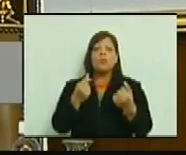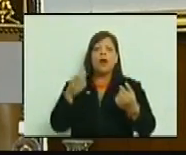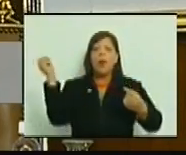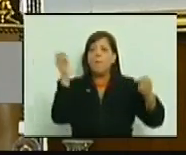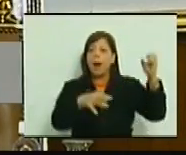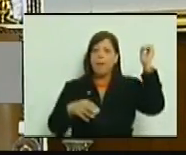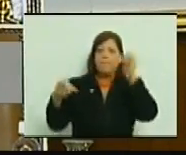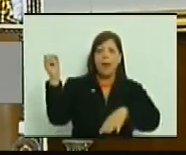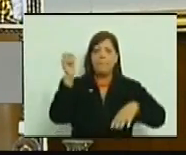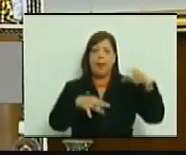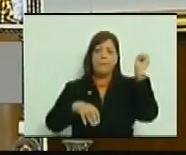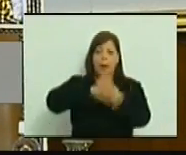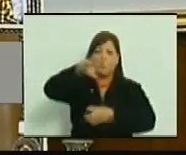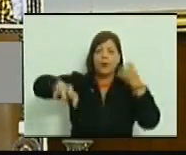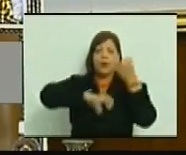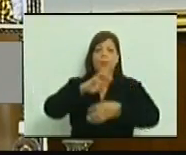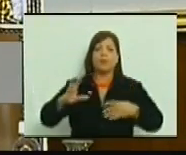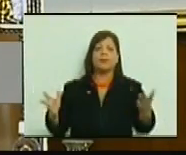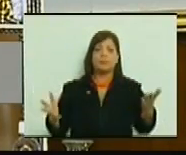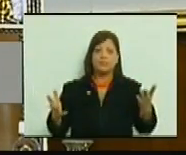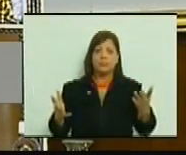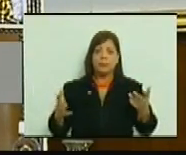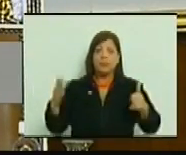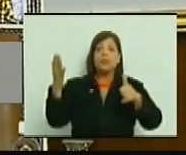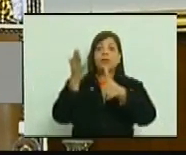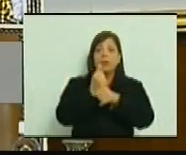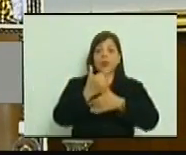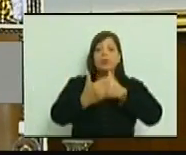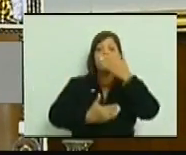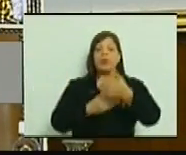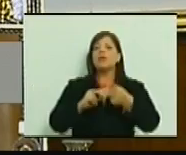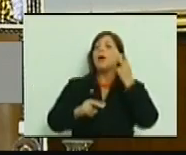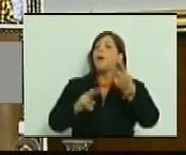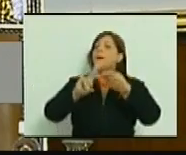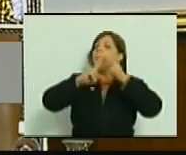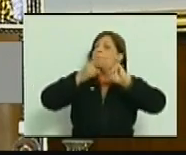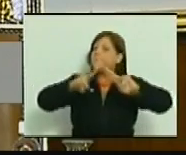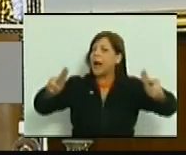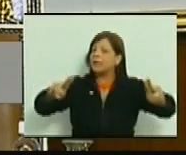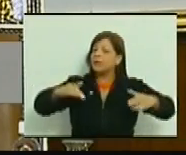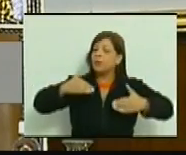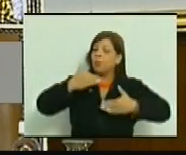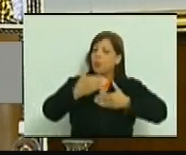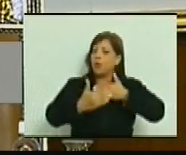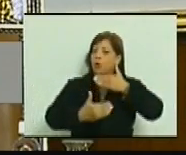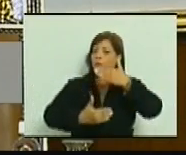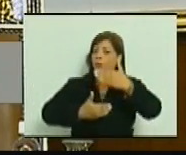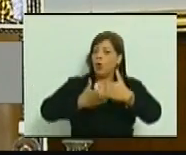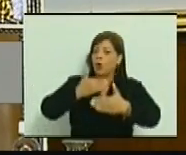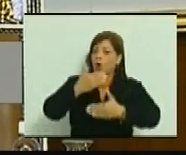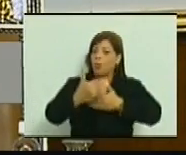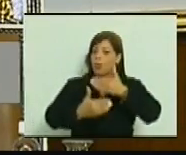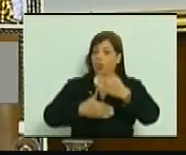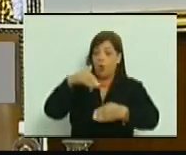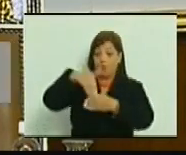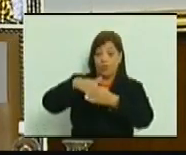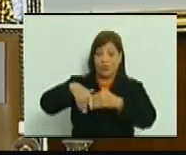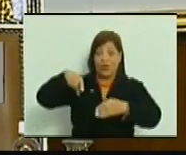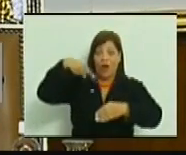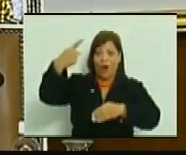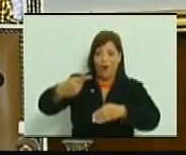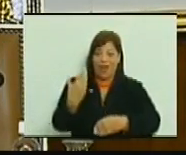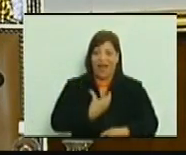guarimba y la desestabilización. Pero estamos conquistando la paz progresivamente. Y seguro que estas elecciones que